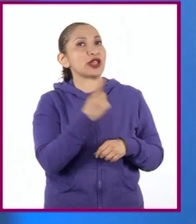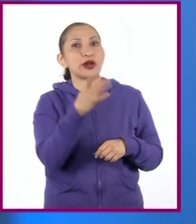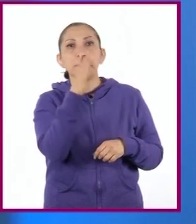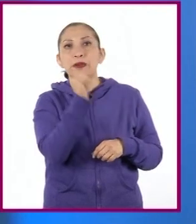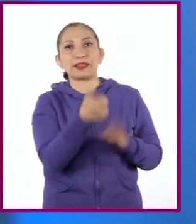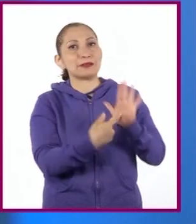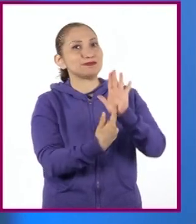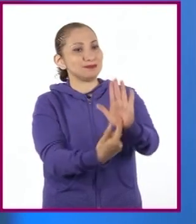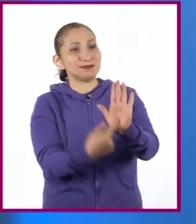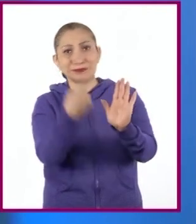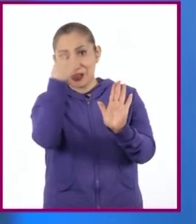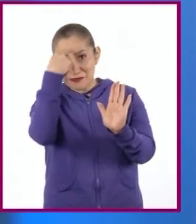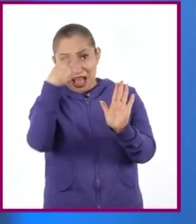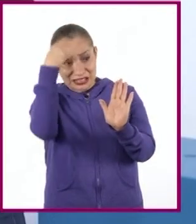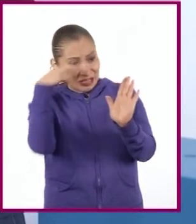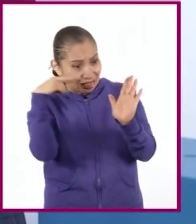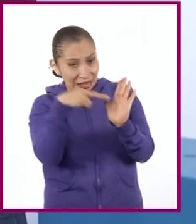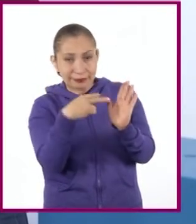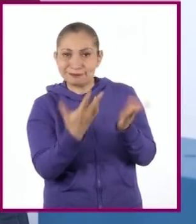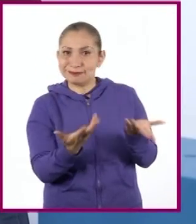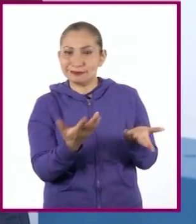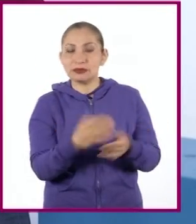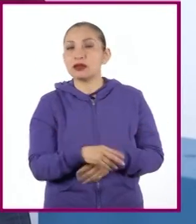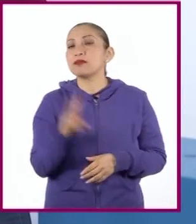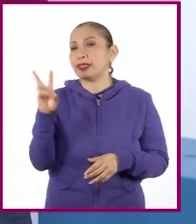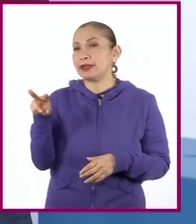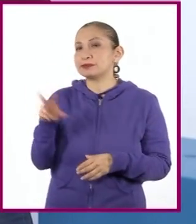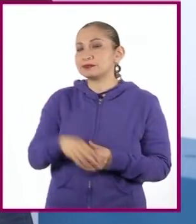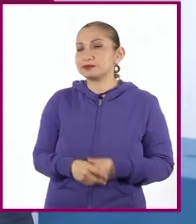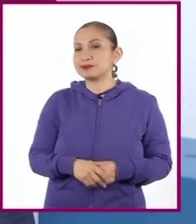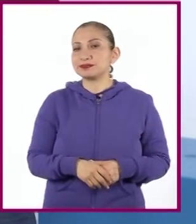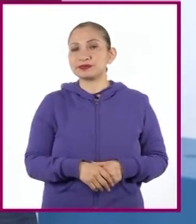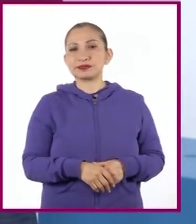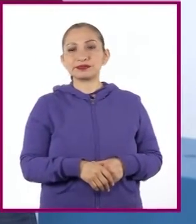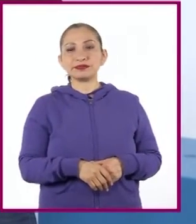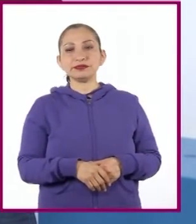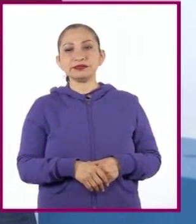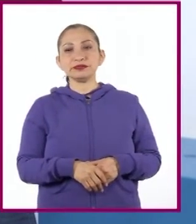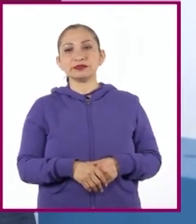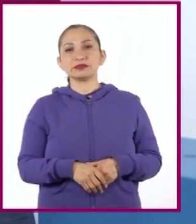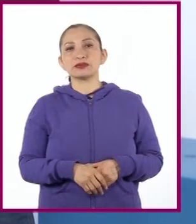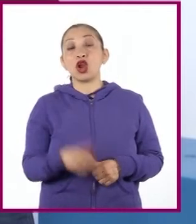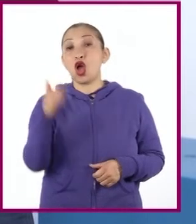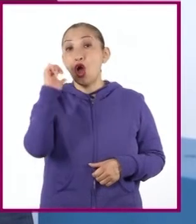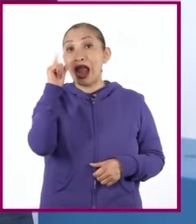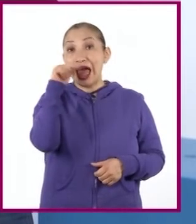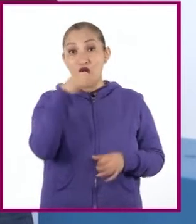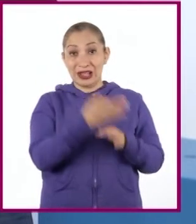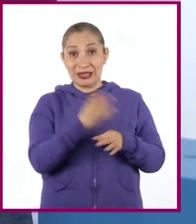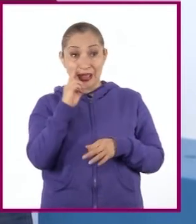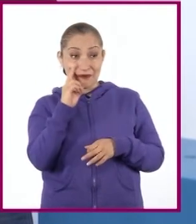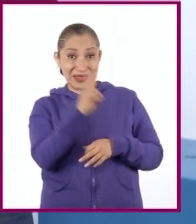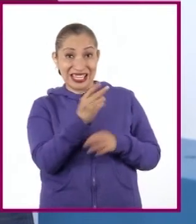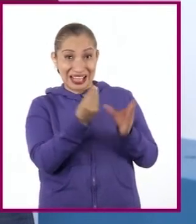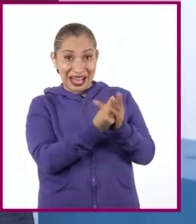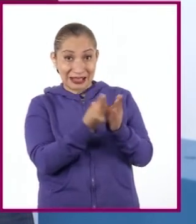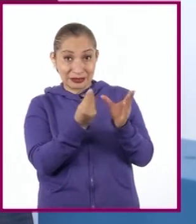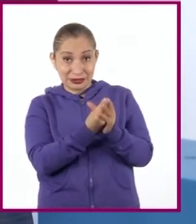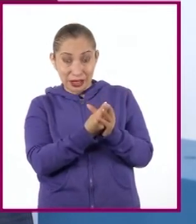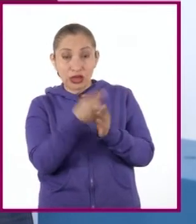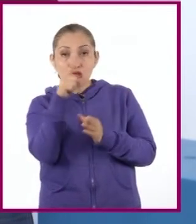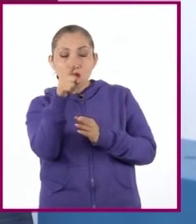puede representar tan fácilmente. Así es, Enrique. Espero que con lo que vimos en esta